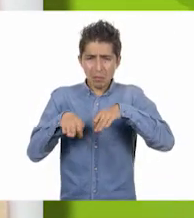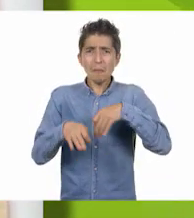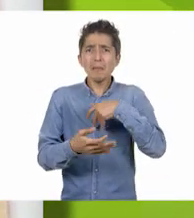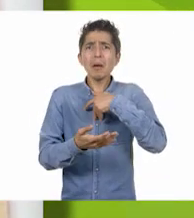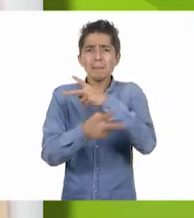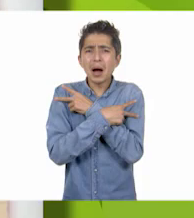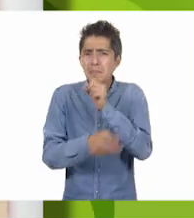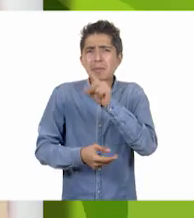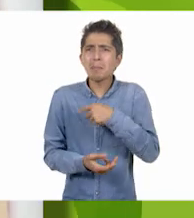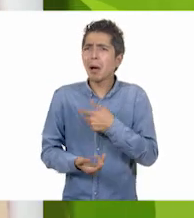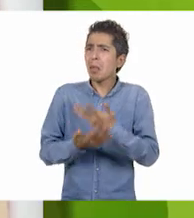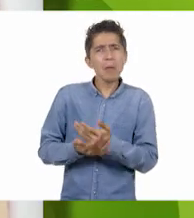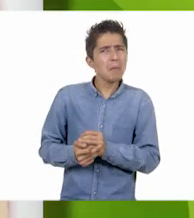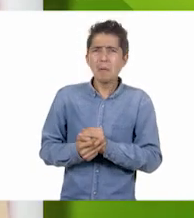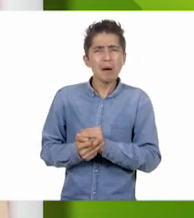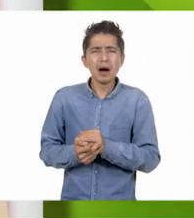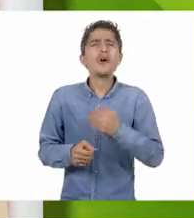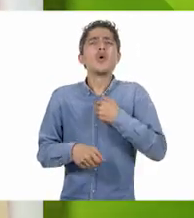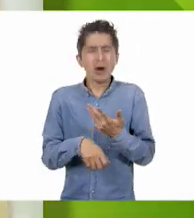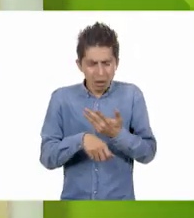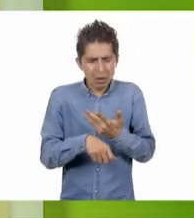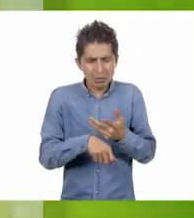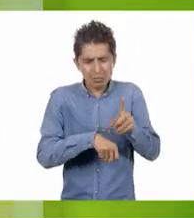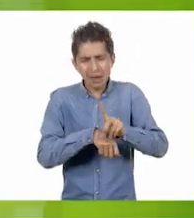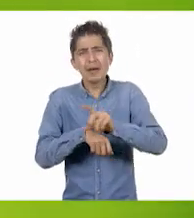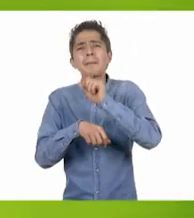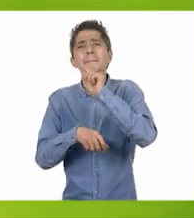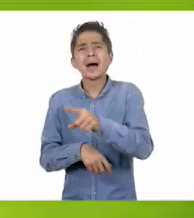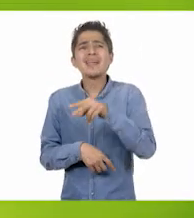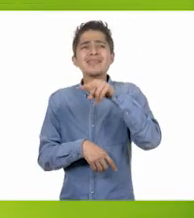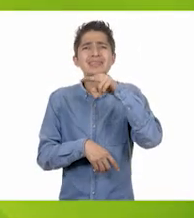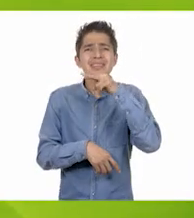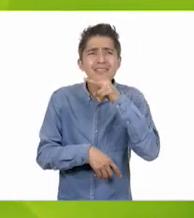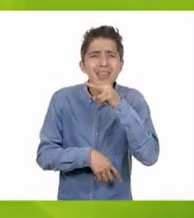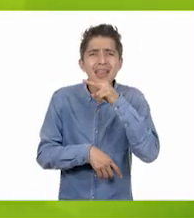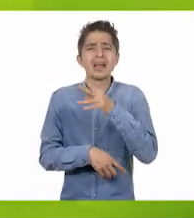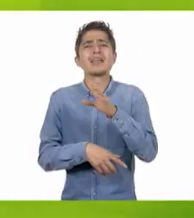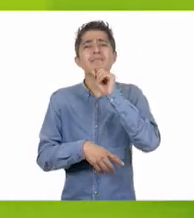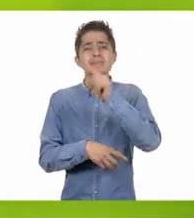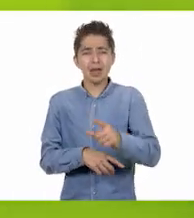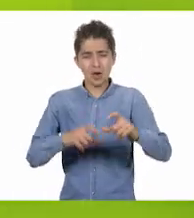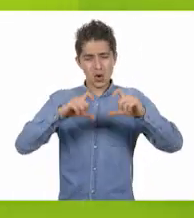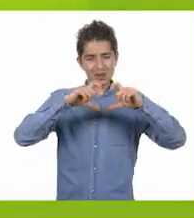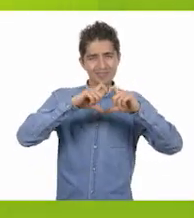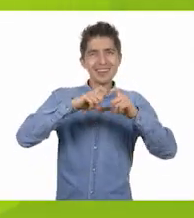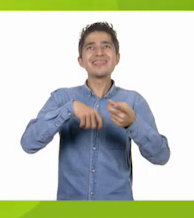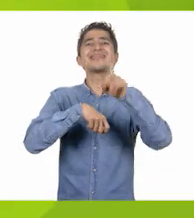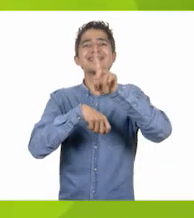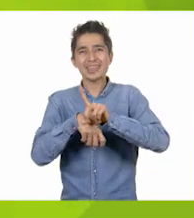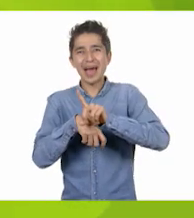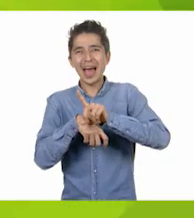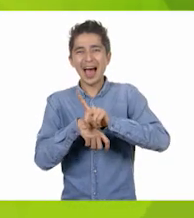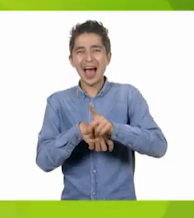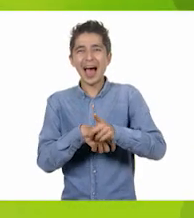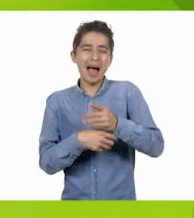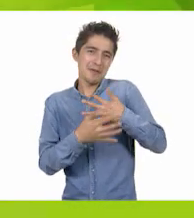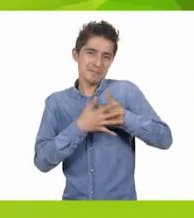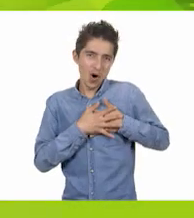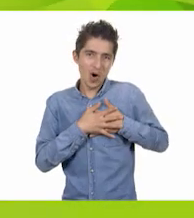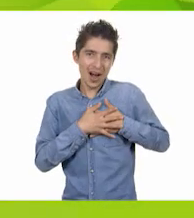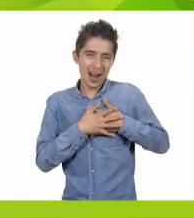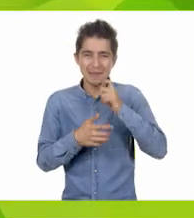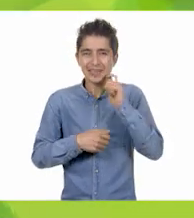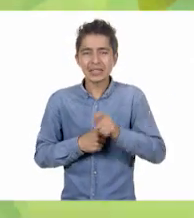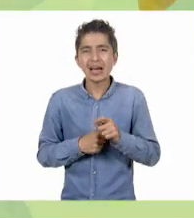Además, tengo que dibujar todos los santas en Navidad y todos los corazones en San Valentín. Necesito un